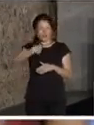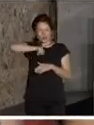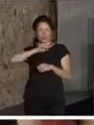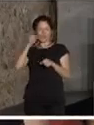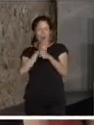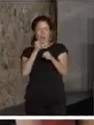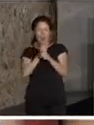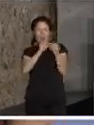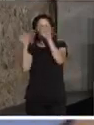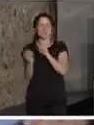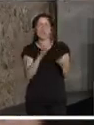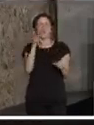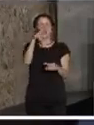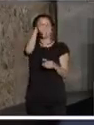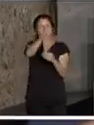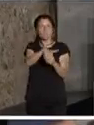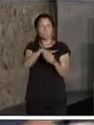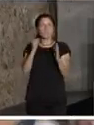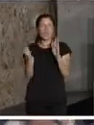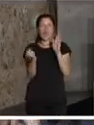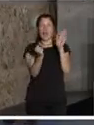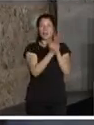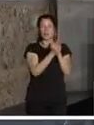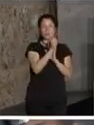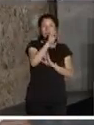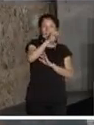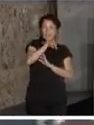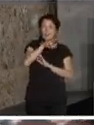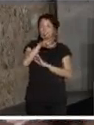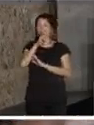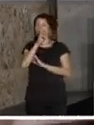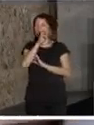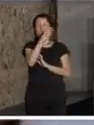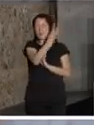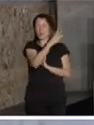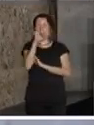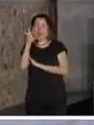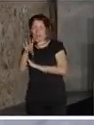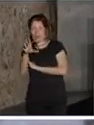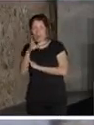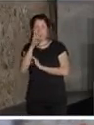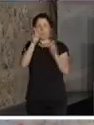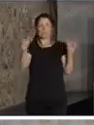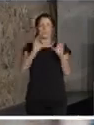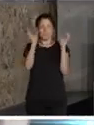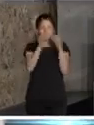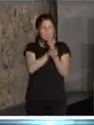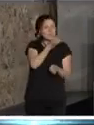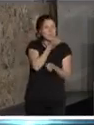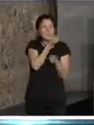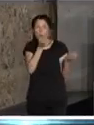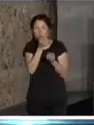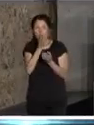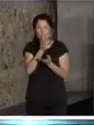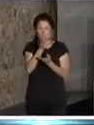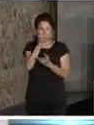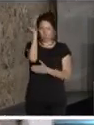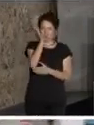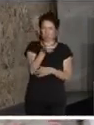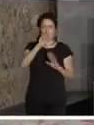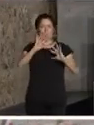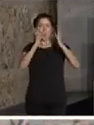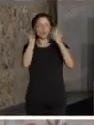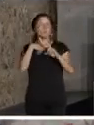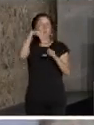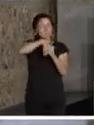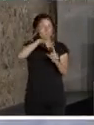voto Útil es el que derogó el artículo 315 del Código Penal que penalizaba los piquetes informativos y las huelgas y